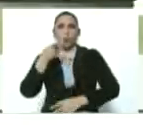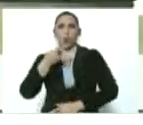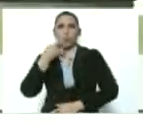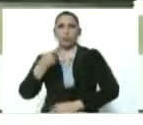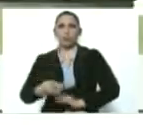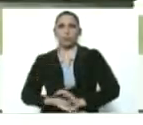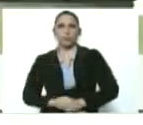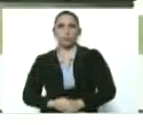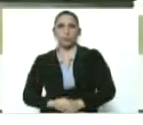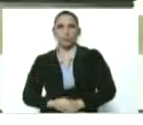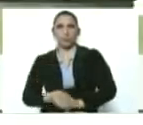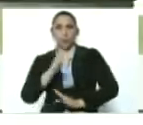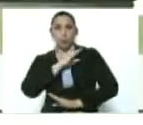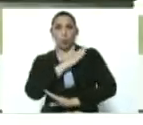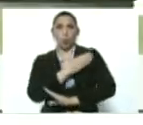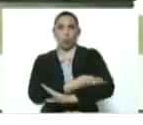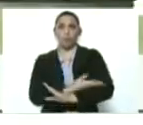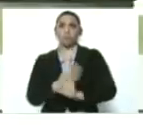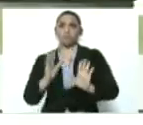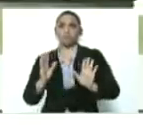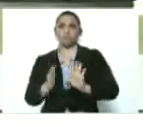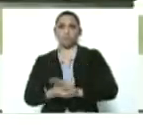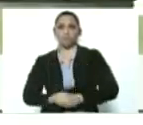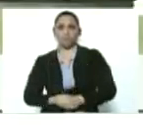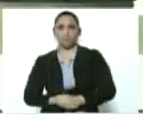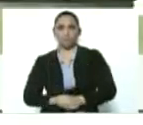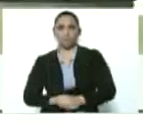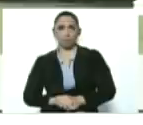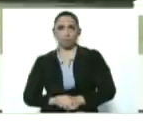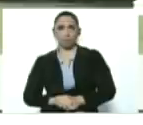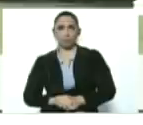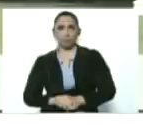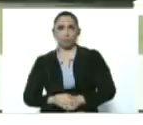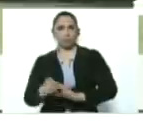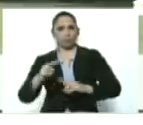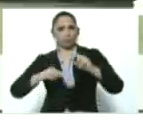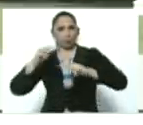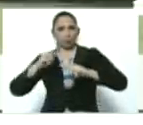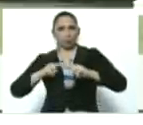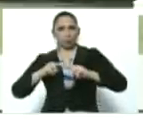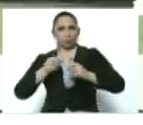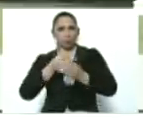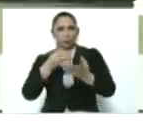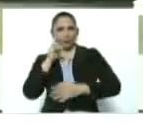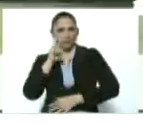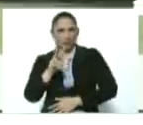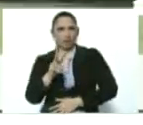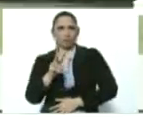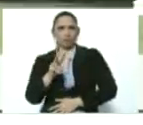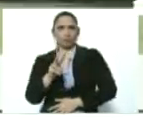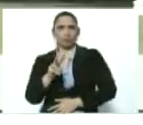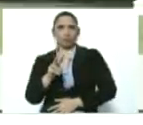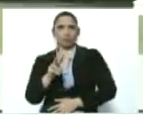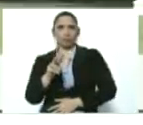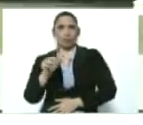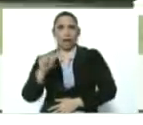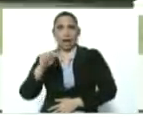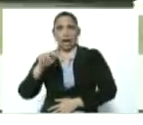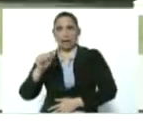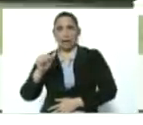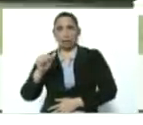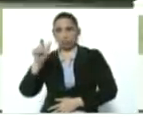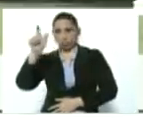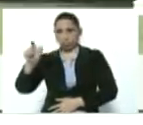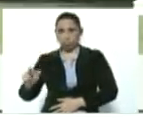el poder el poder y construyendo ustedes ven anacaona una joven líder